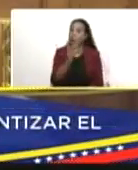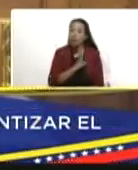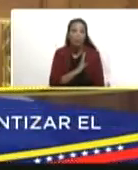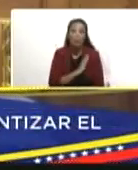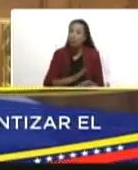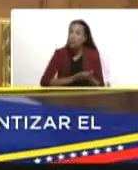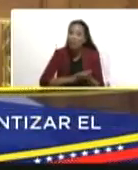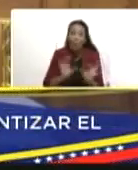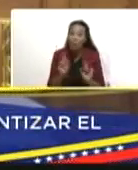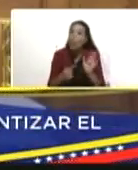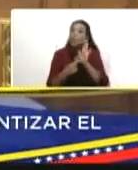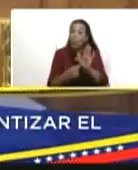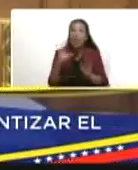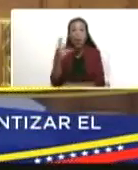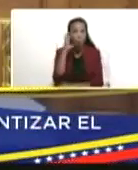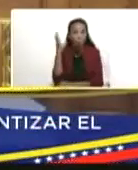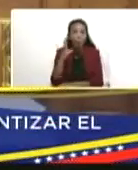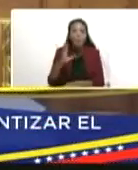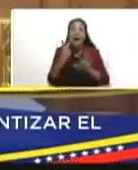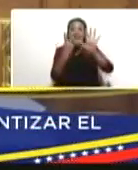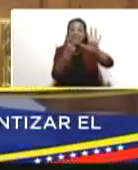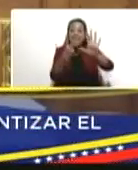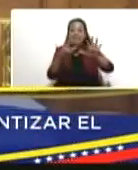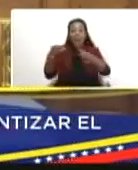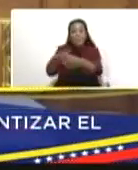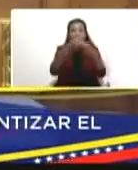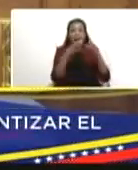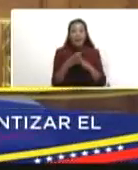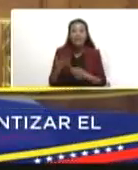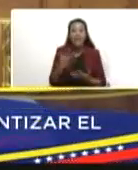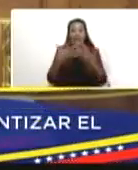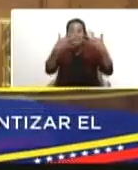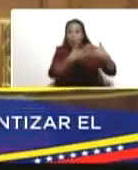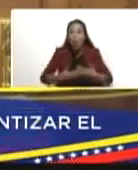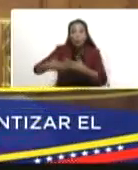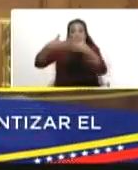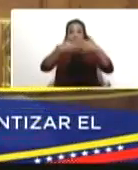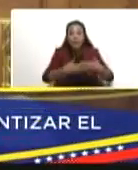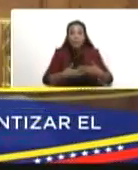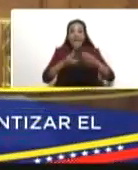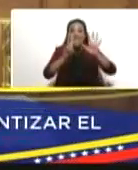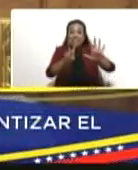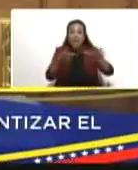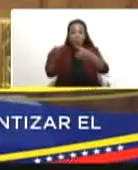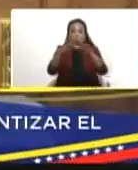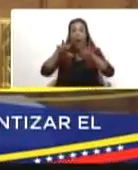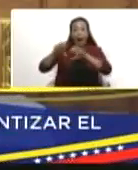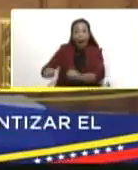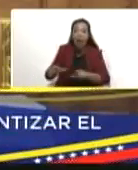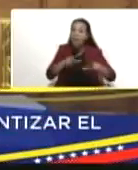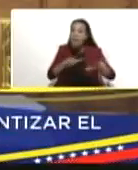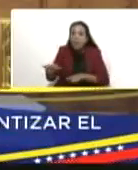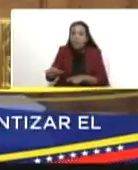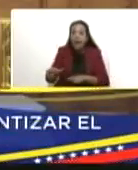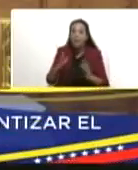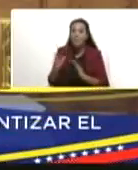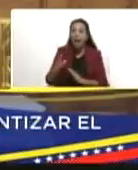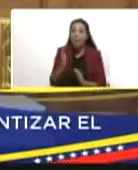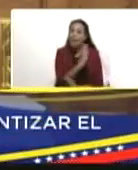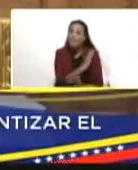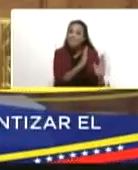demostrado en Colombia hay sete bases miles estadounidenses instaladas en el tiempo del plan